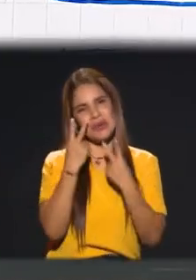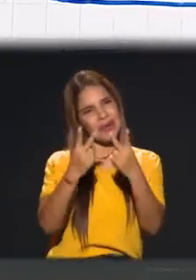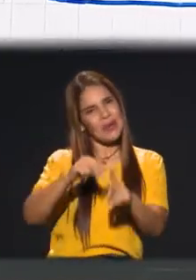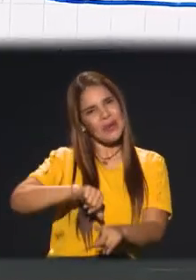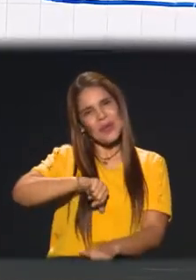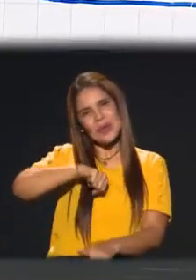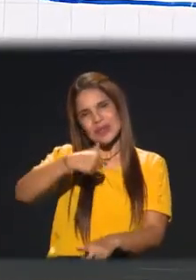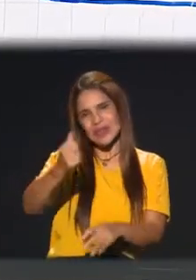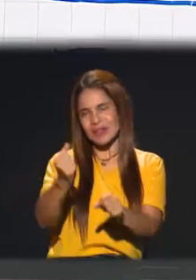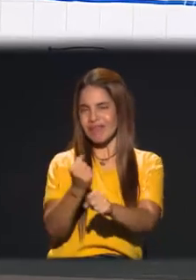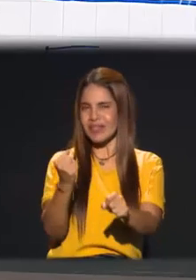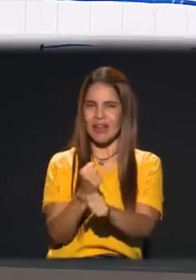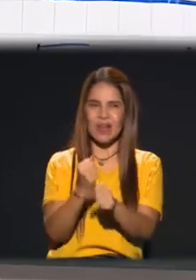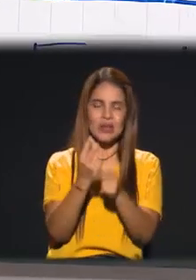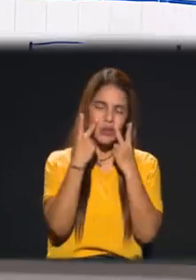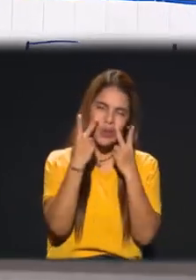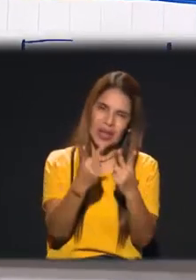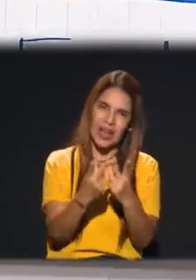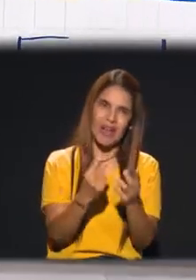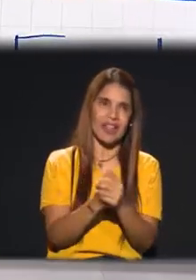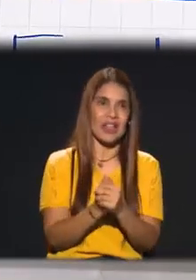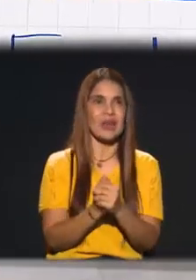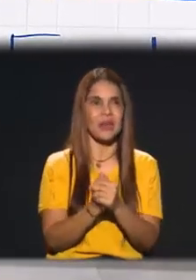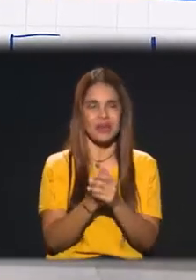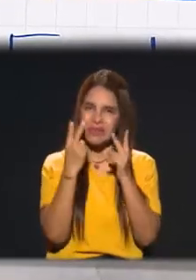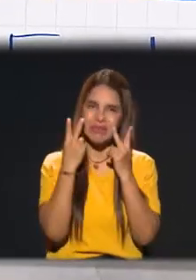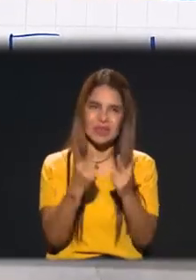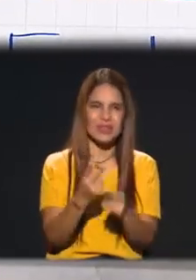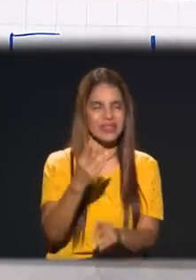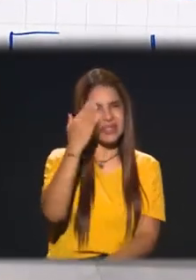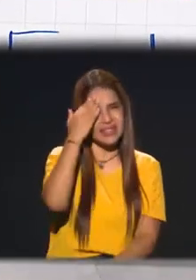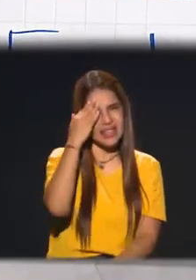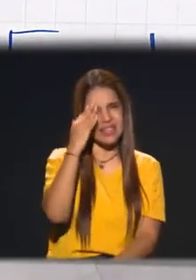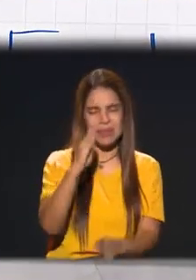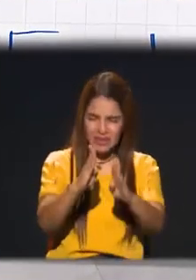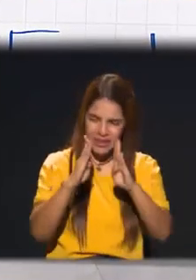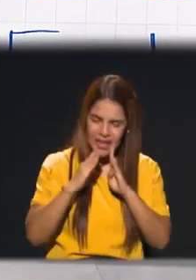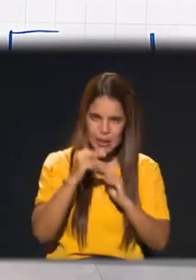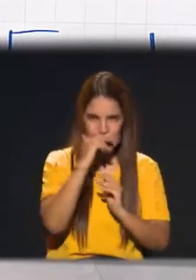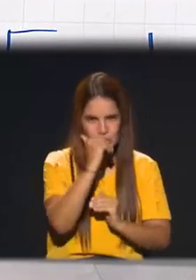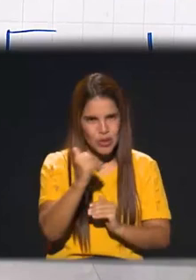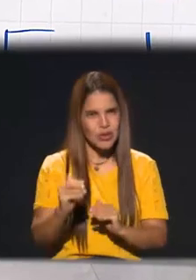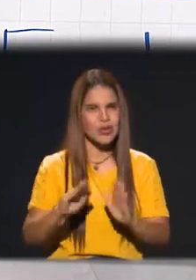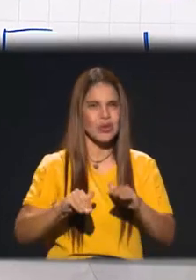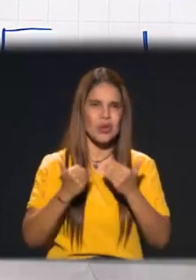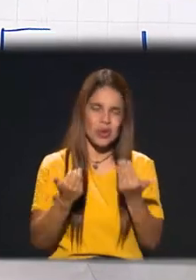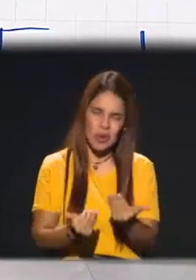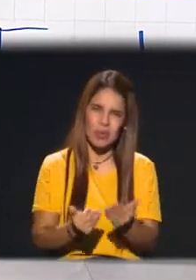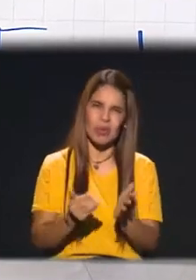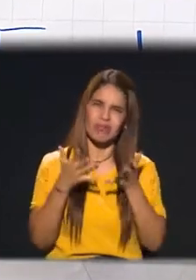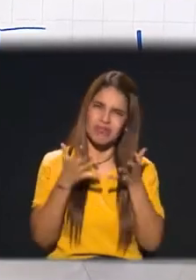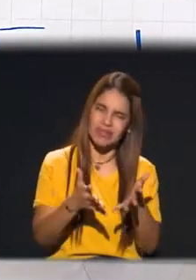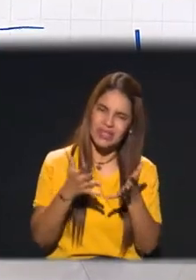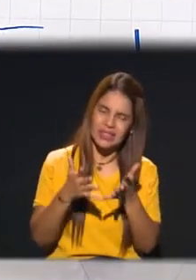orgullosa de usted, del trabajo que hace, porque la veo, bueno, que estoy trabajando, pero sé que siempre está concentrada, siempre están pensando en cómo llevarle el